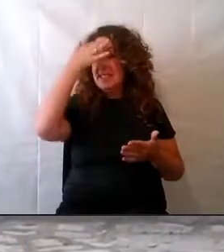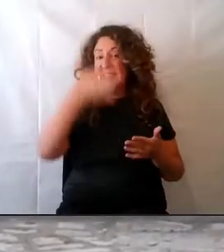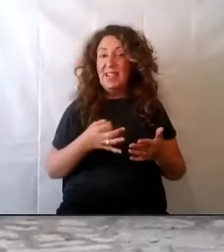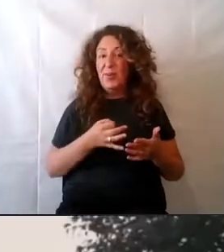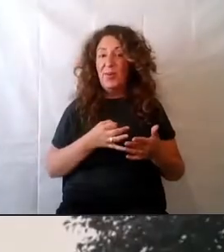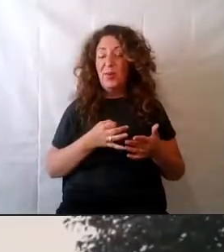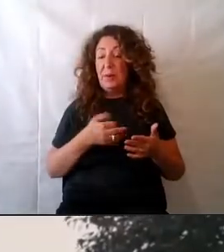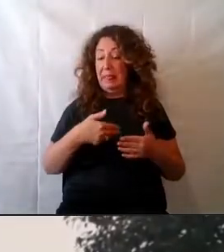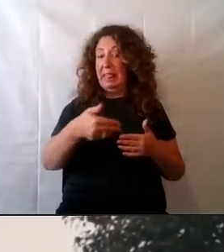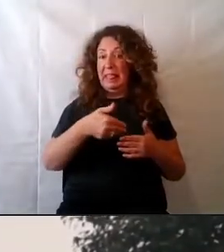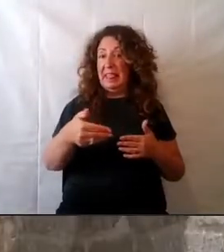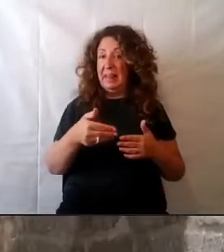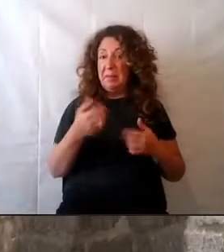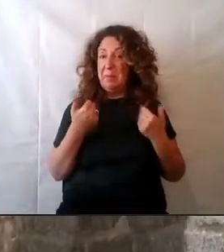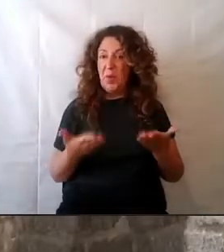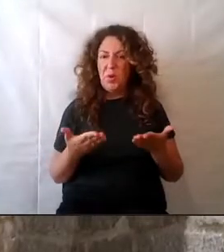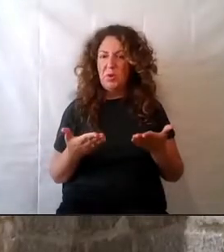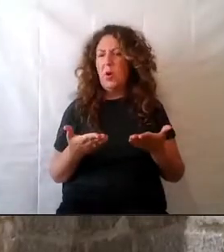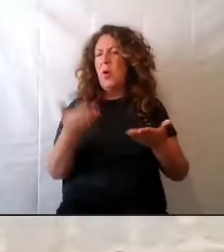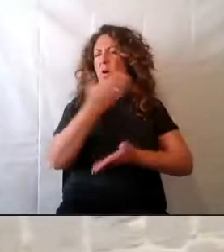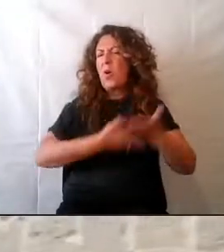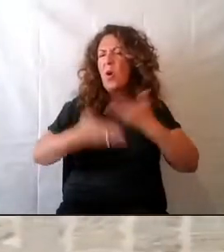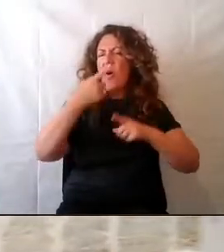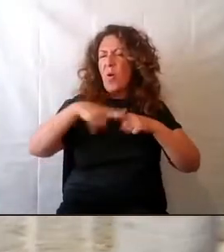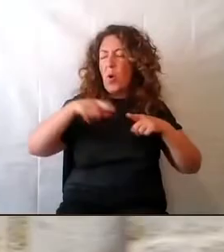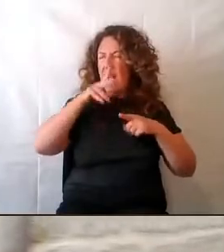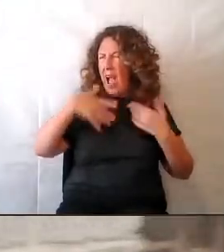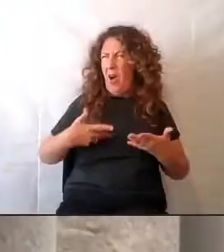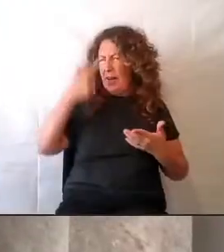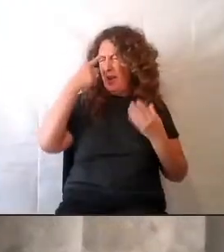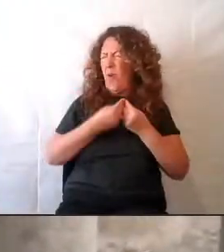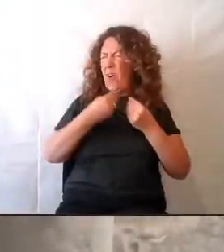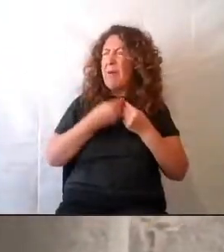estaremos colaborando en ámbitos que ahora mismo no somos capaces lo deje